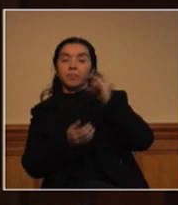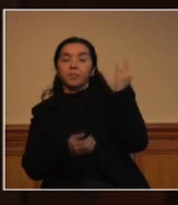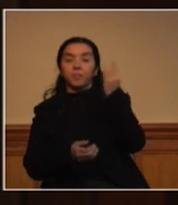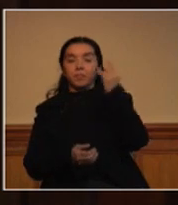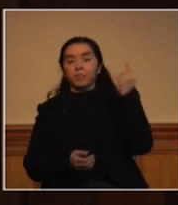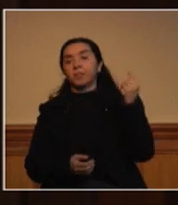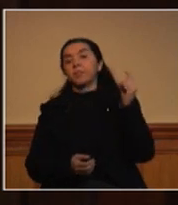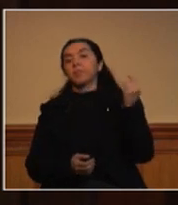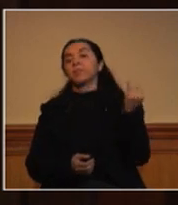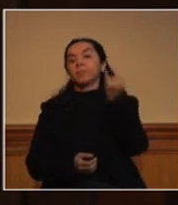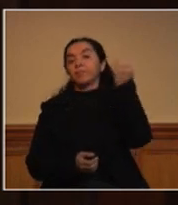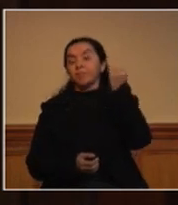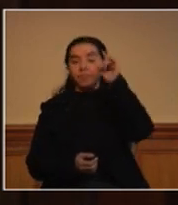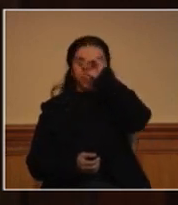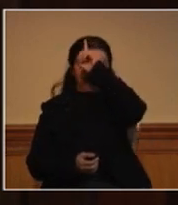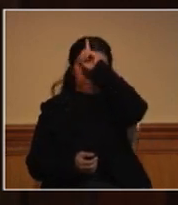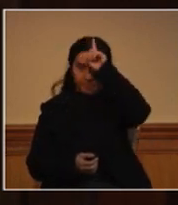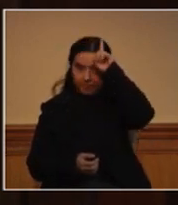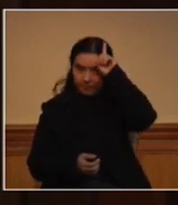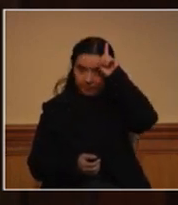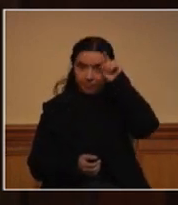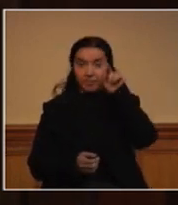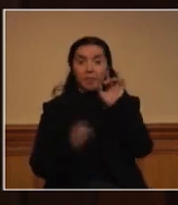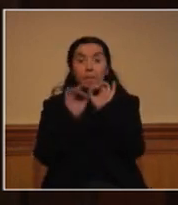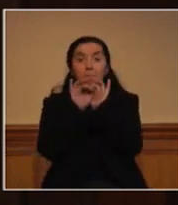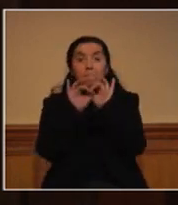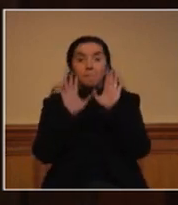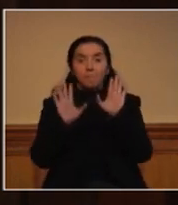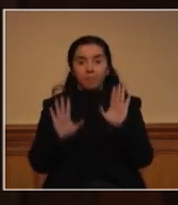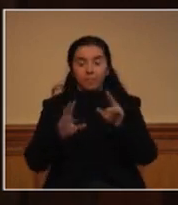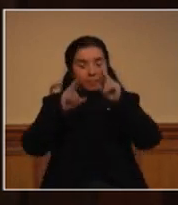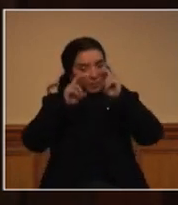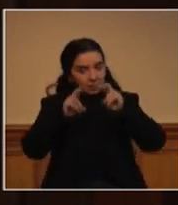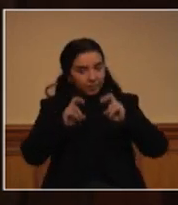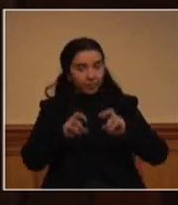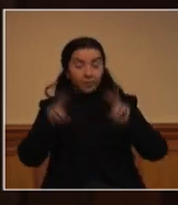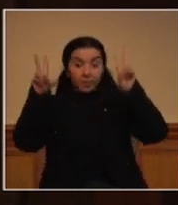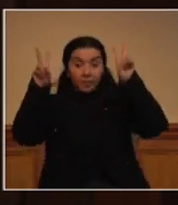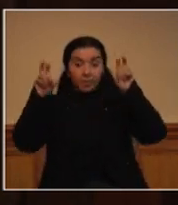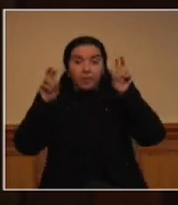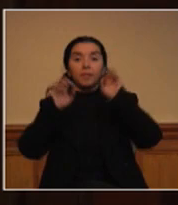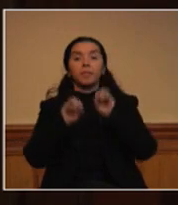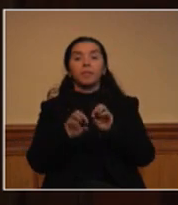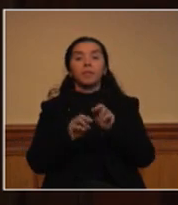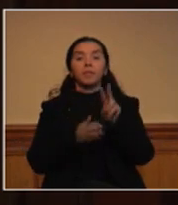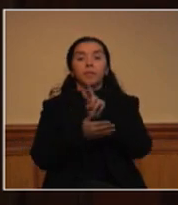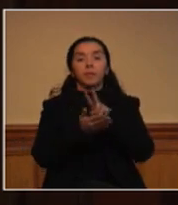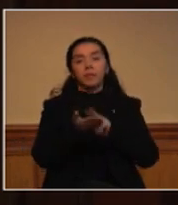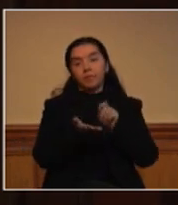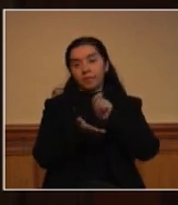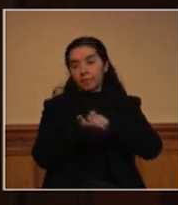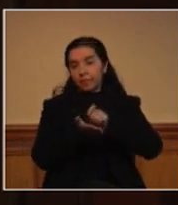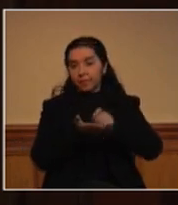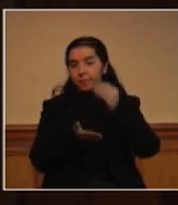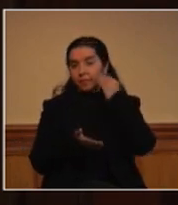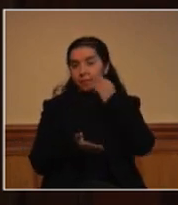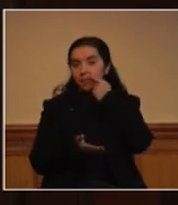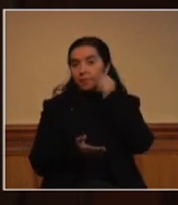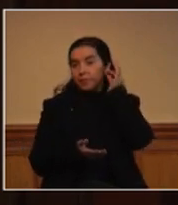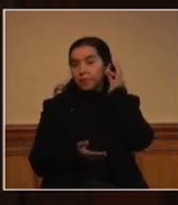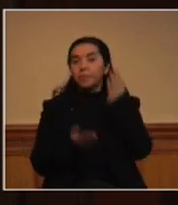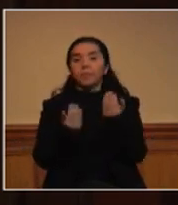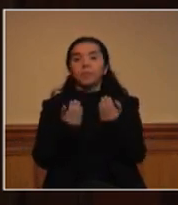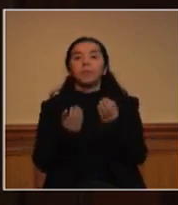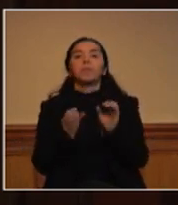Universidad Autónoma de Madrid, especializada en investigación sobre la enseñanza de la lectura en niños y niñas con